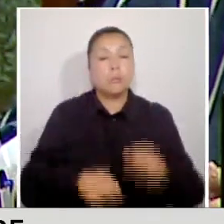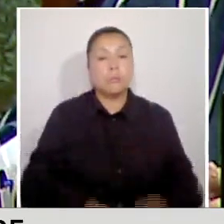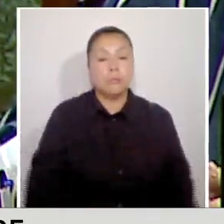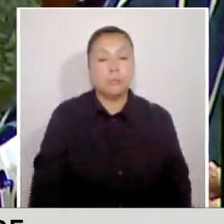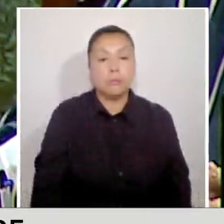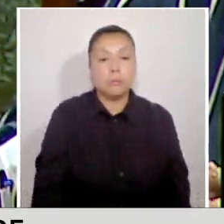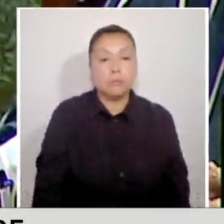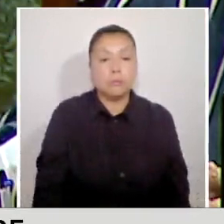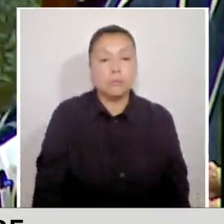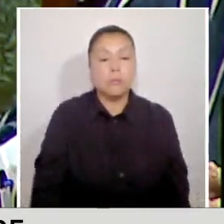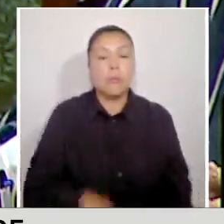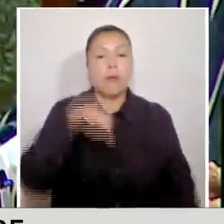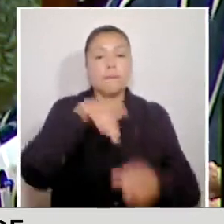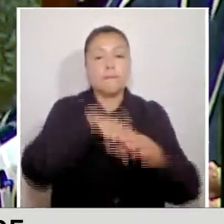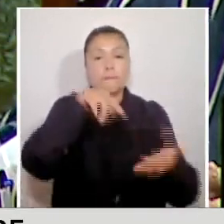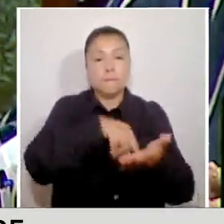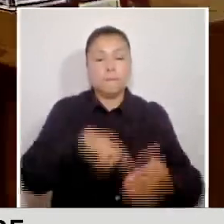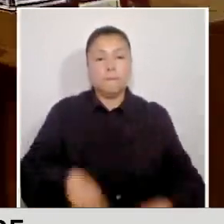en